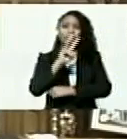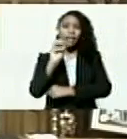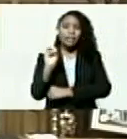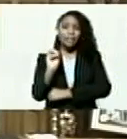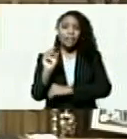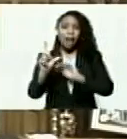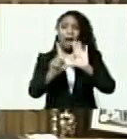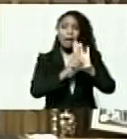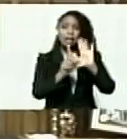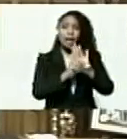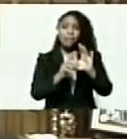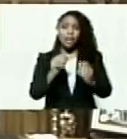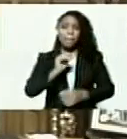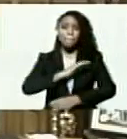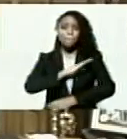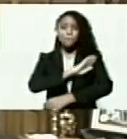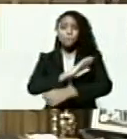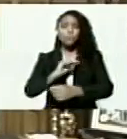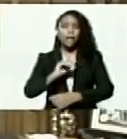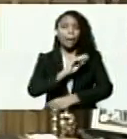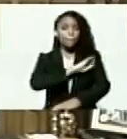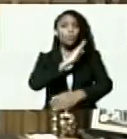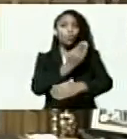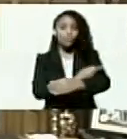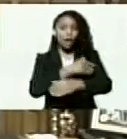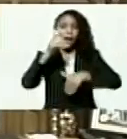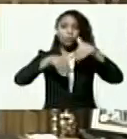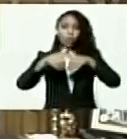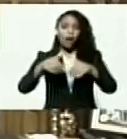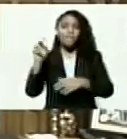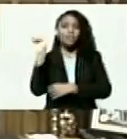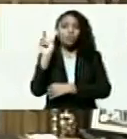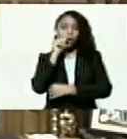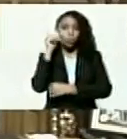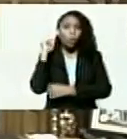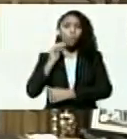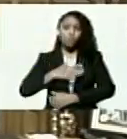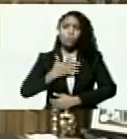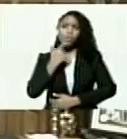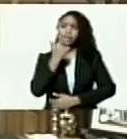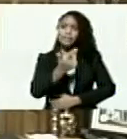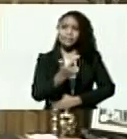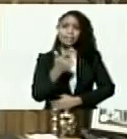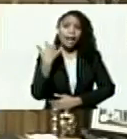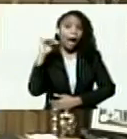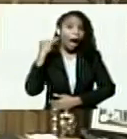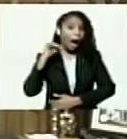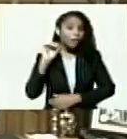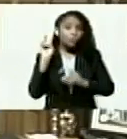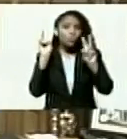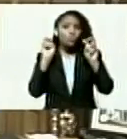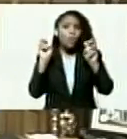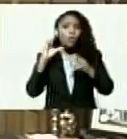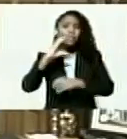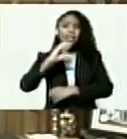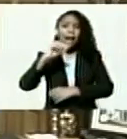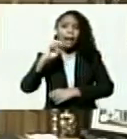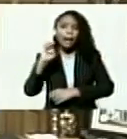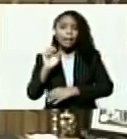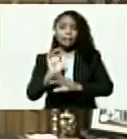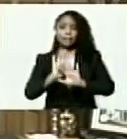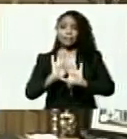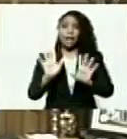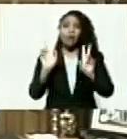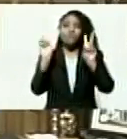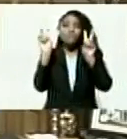Ley Orgánica del Poder Electoral. Los venezolanos y venezolanas podemos decir que tenemos un nuevo Consejo Nacional Electoral que ha